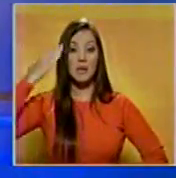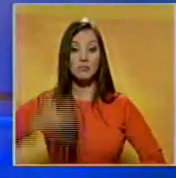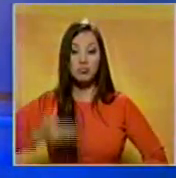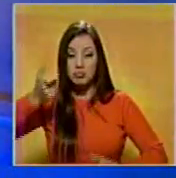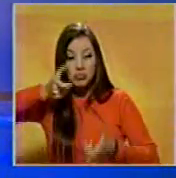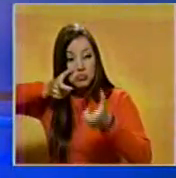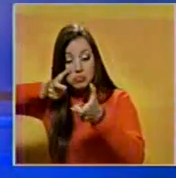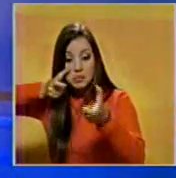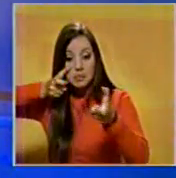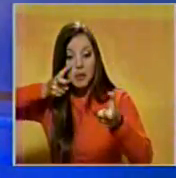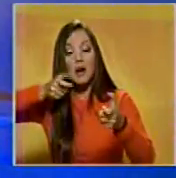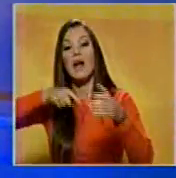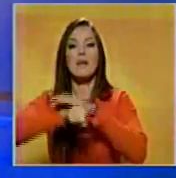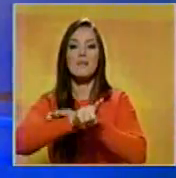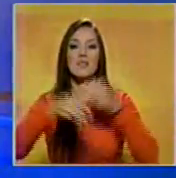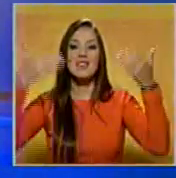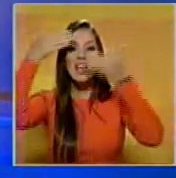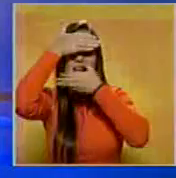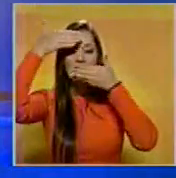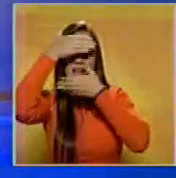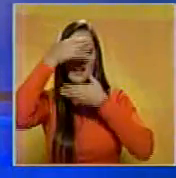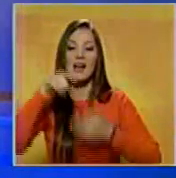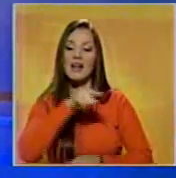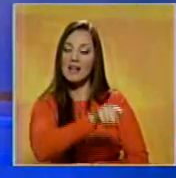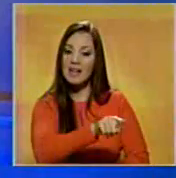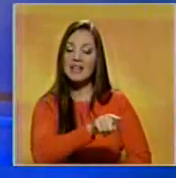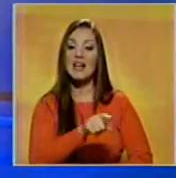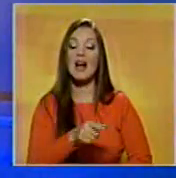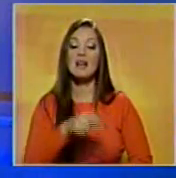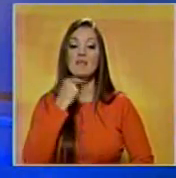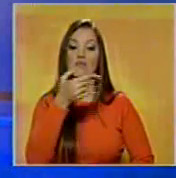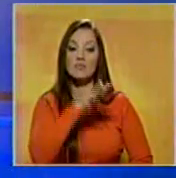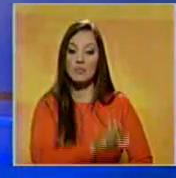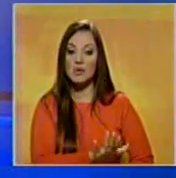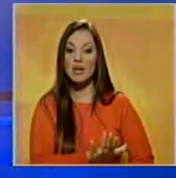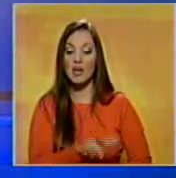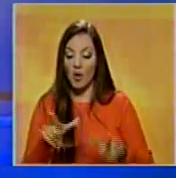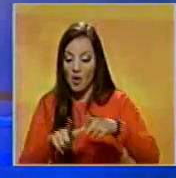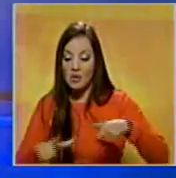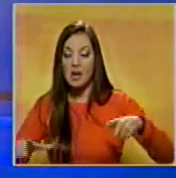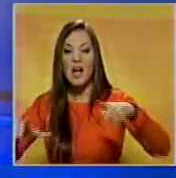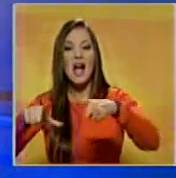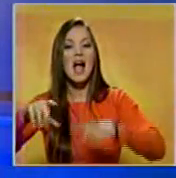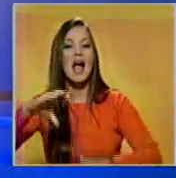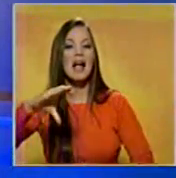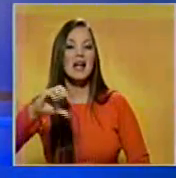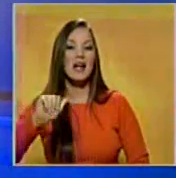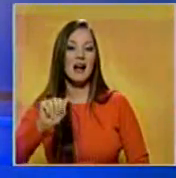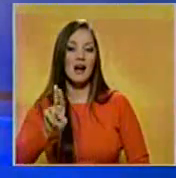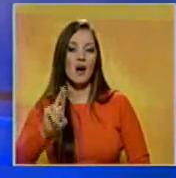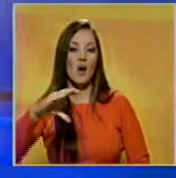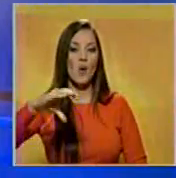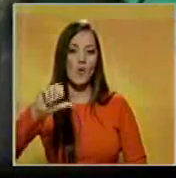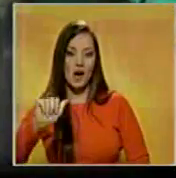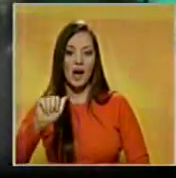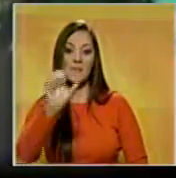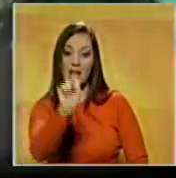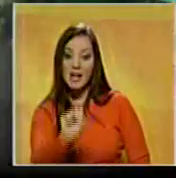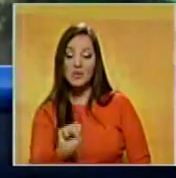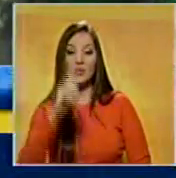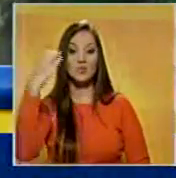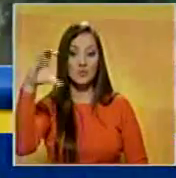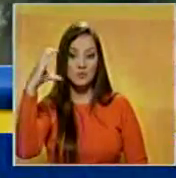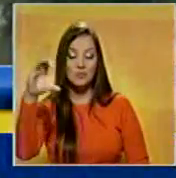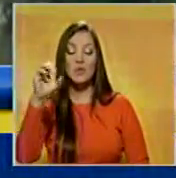dos durante un bombardeo por parte de las fuerzas militares colombianas en el departamento del Cauca, al suroeste del país. El Ministerio